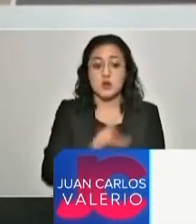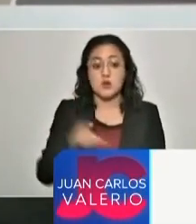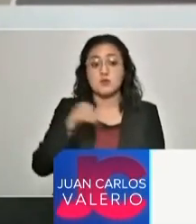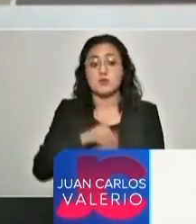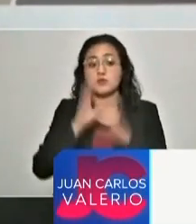aplicando las